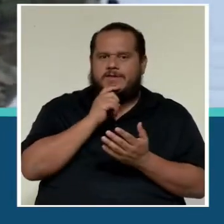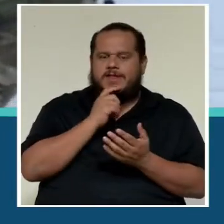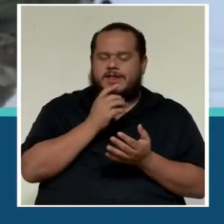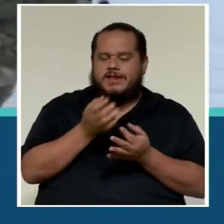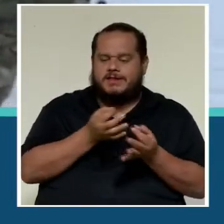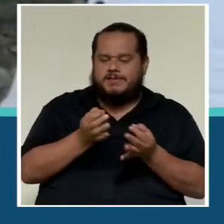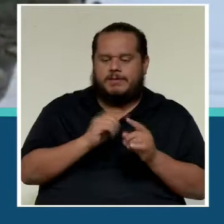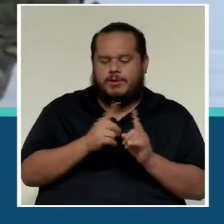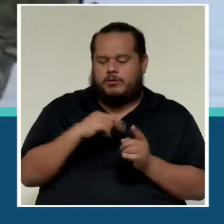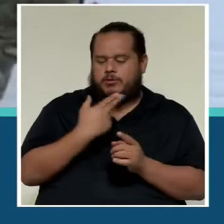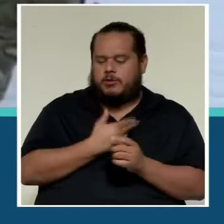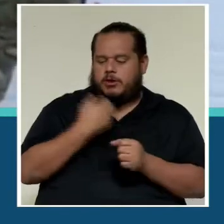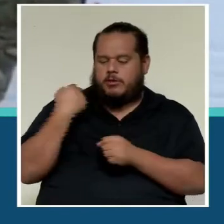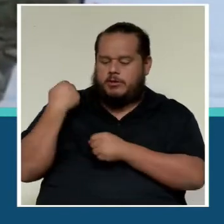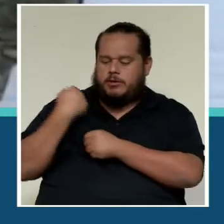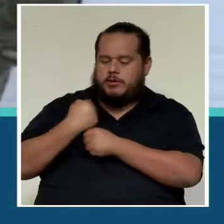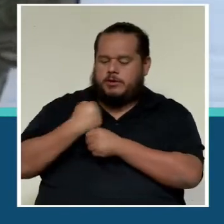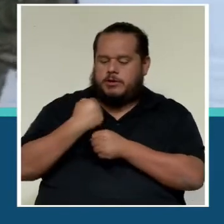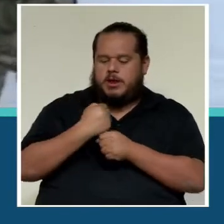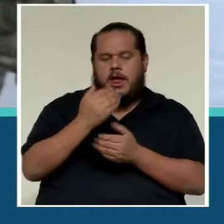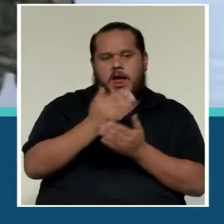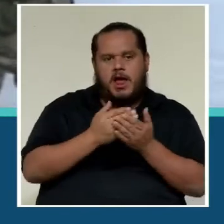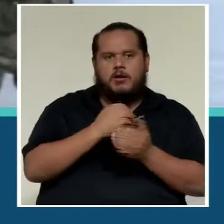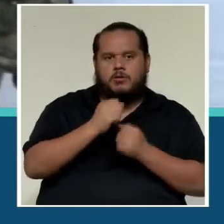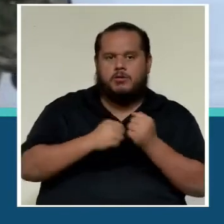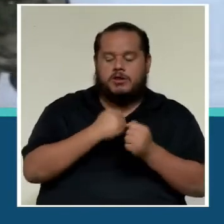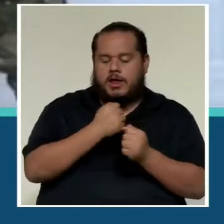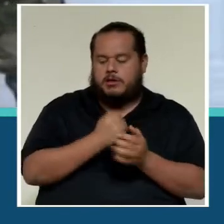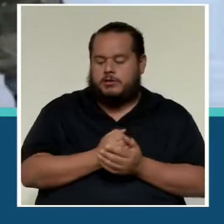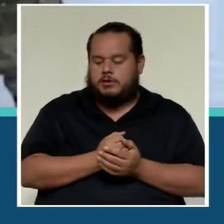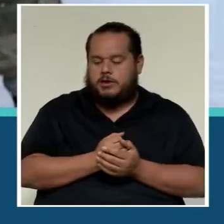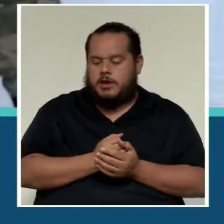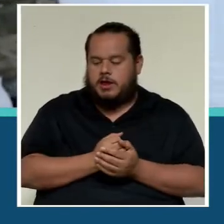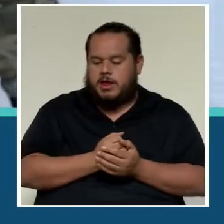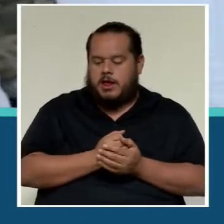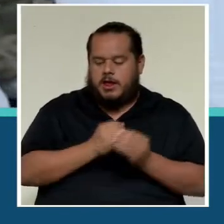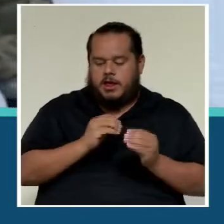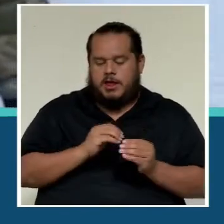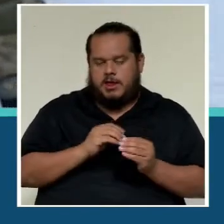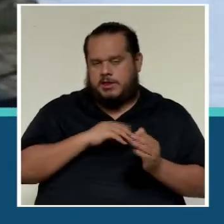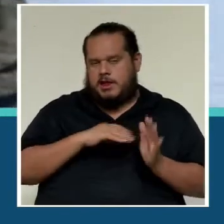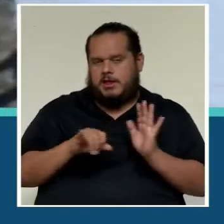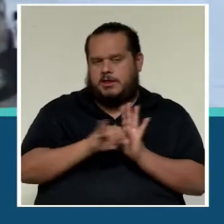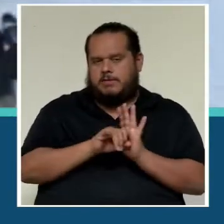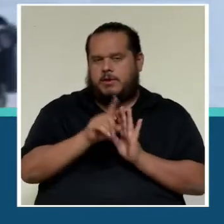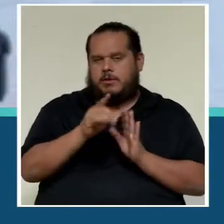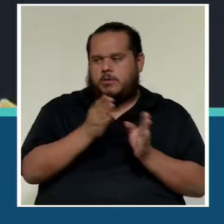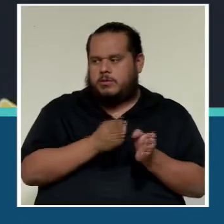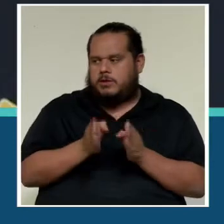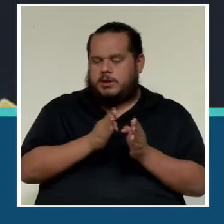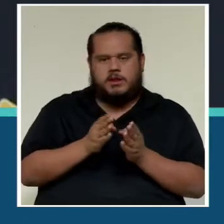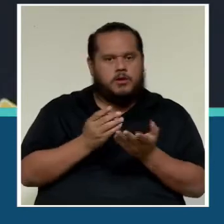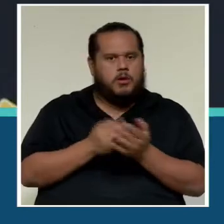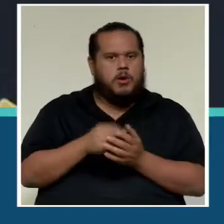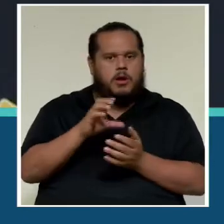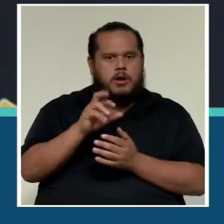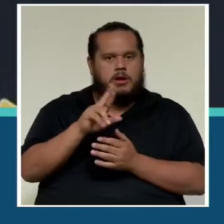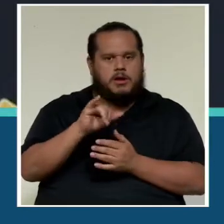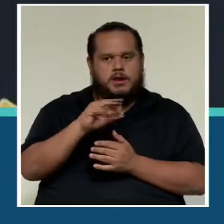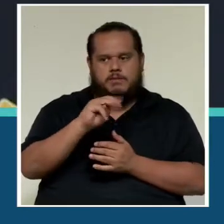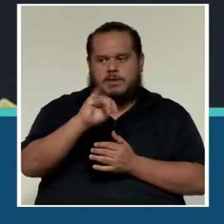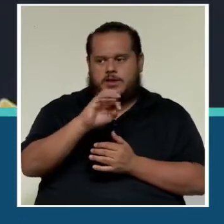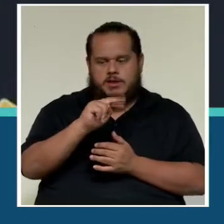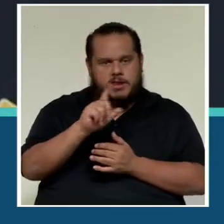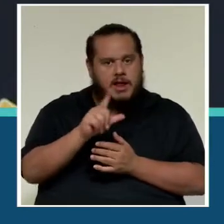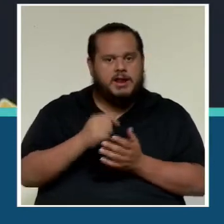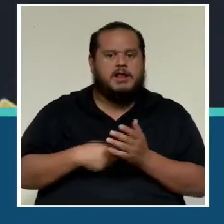hemos venido trabajando desde hace algunos años. Y se identifica con una organización criminal que está asentada en